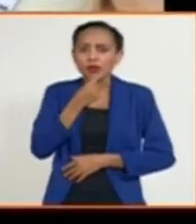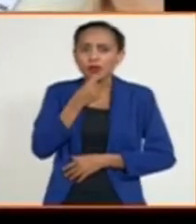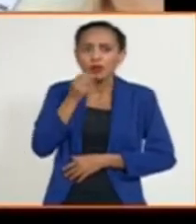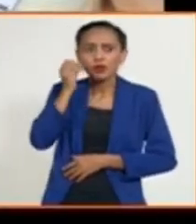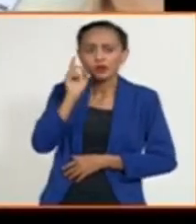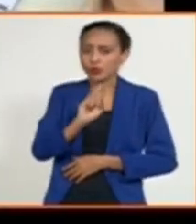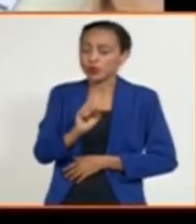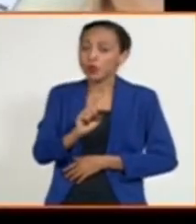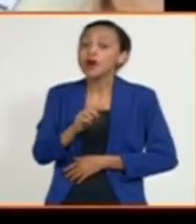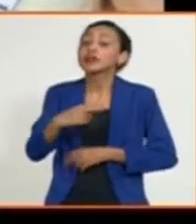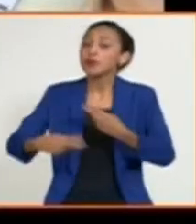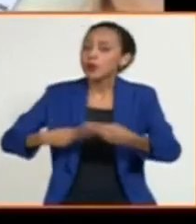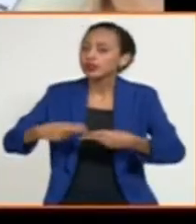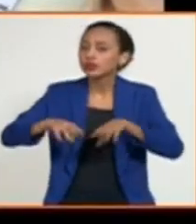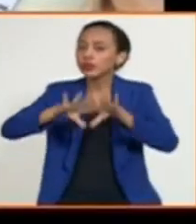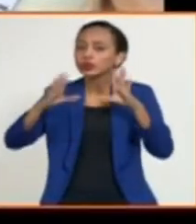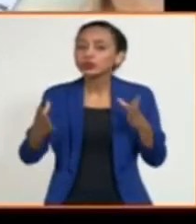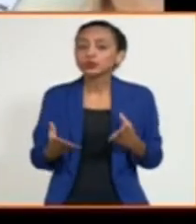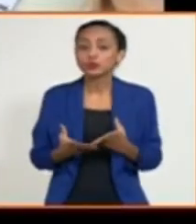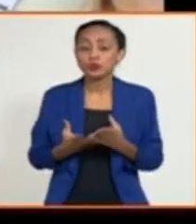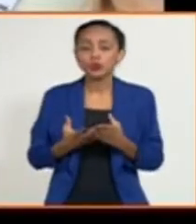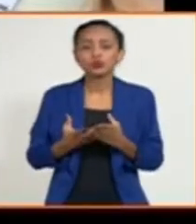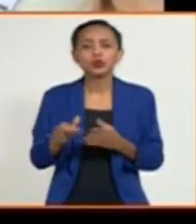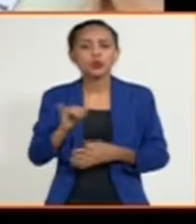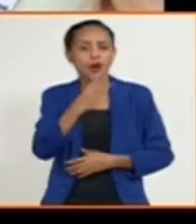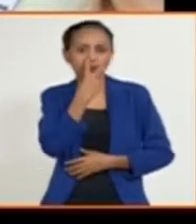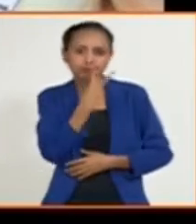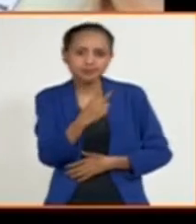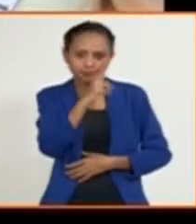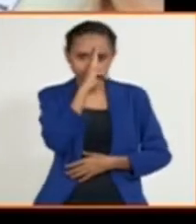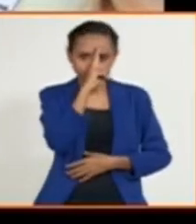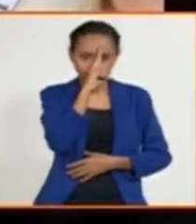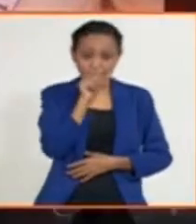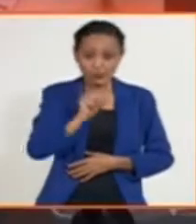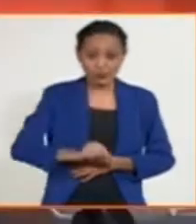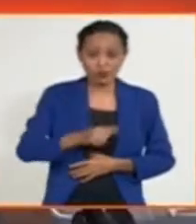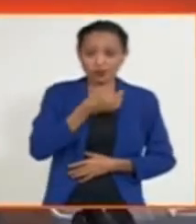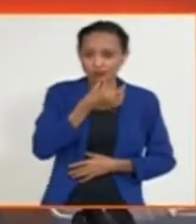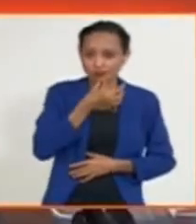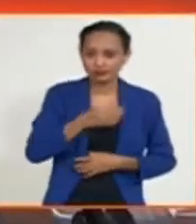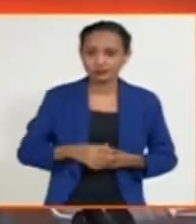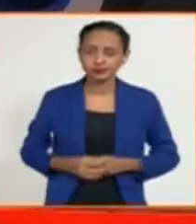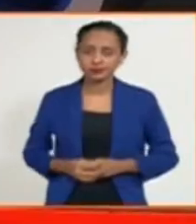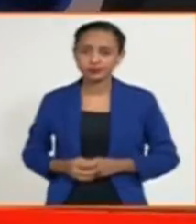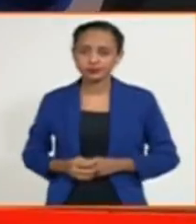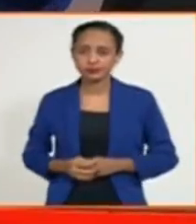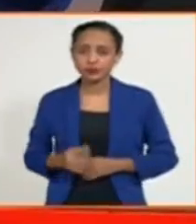nosotros estamos también ya haciendo un grupo de cosas, mi ministerio. Después me van a regañar porque nada más que ponemos imágenes.